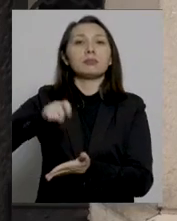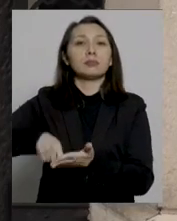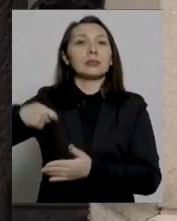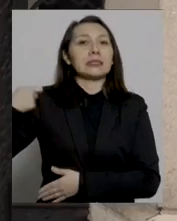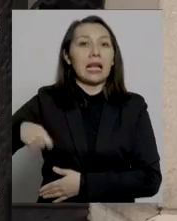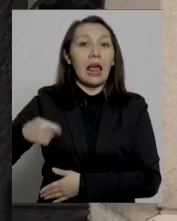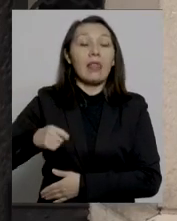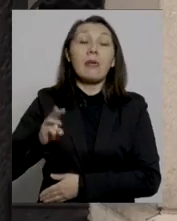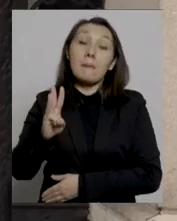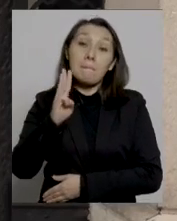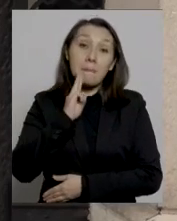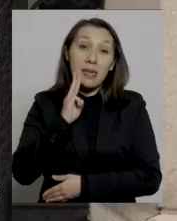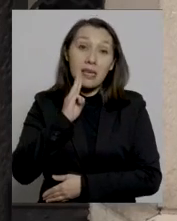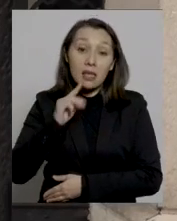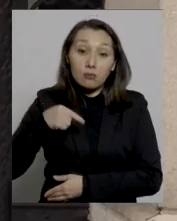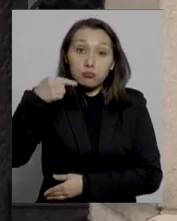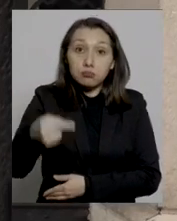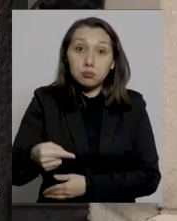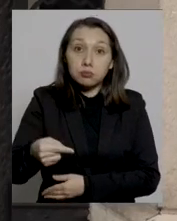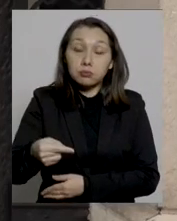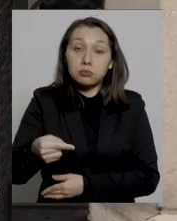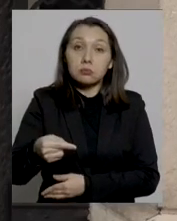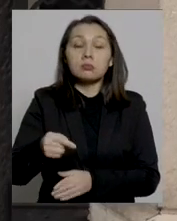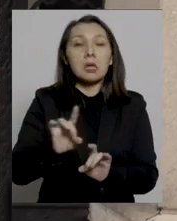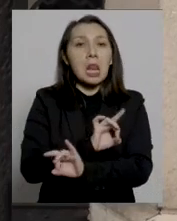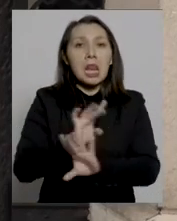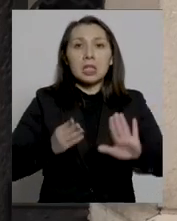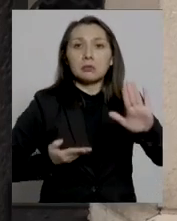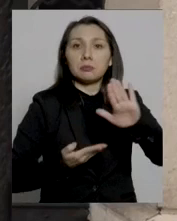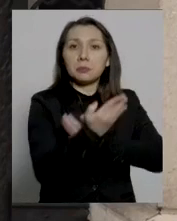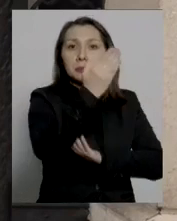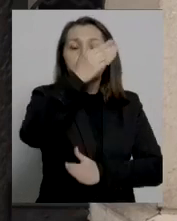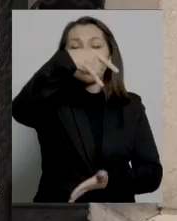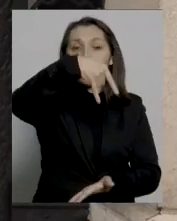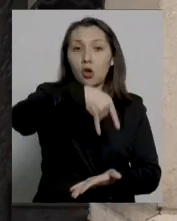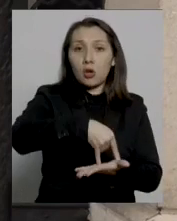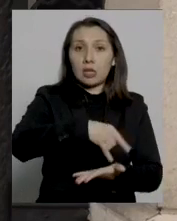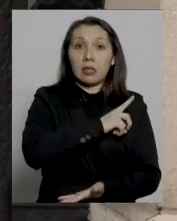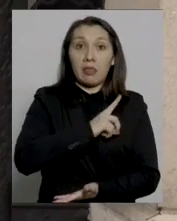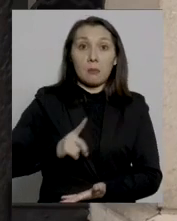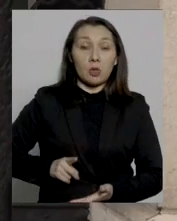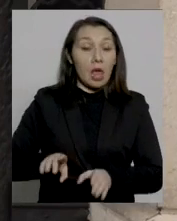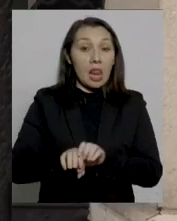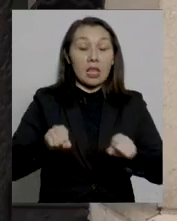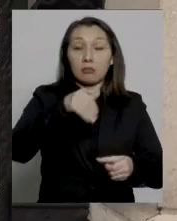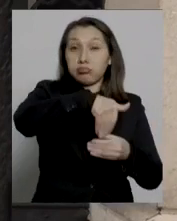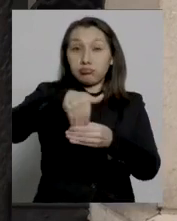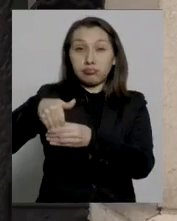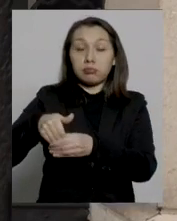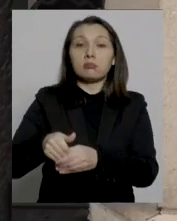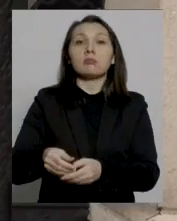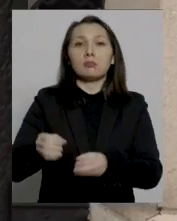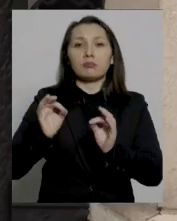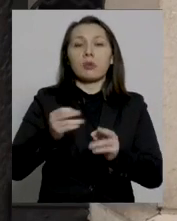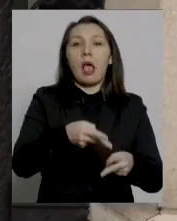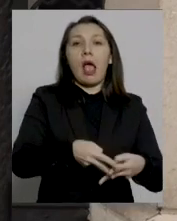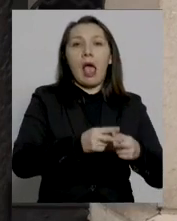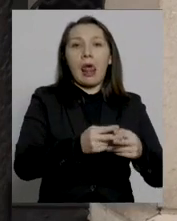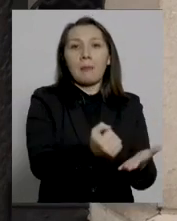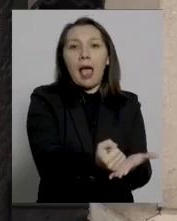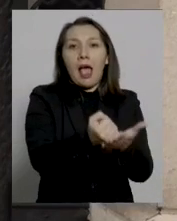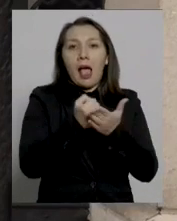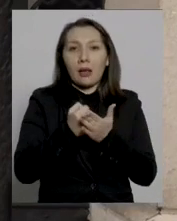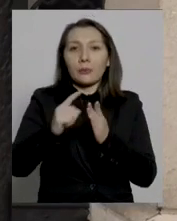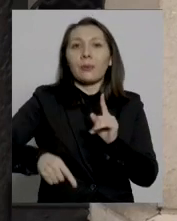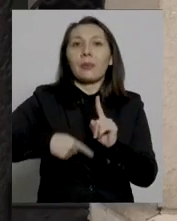Senado y que el día miércoles, en definitiva, sea despachado al Congreso por la Cámara de Diputados, nos va a permitir contar con una herramienta adicional